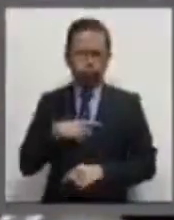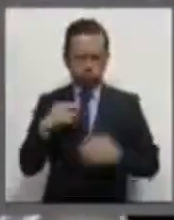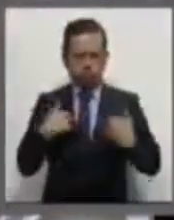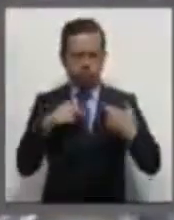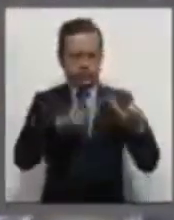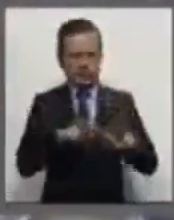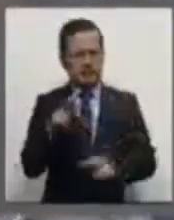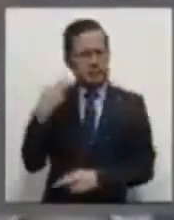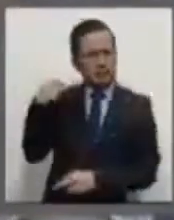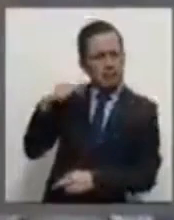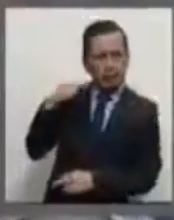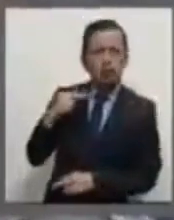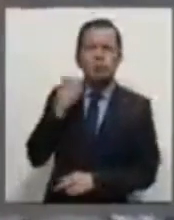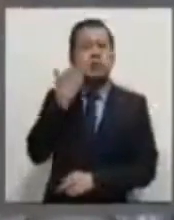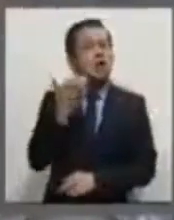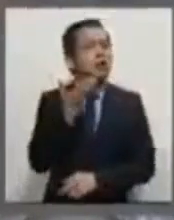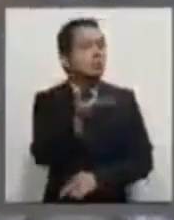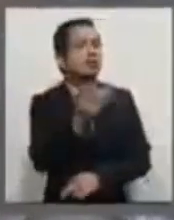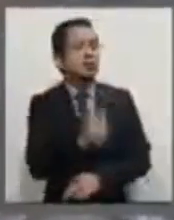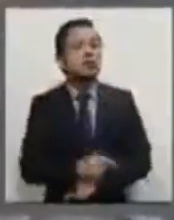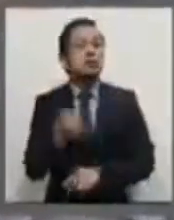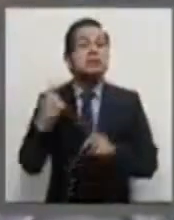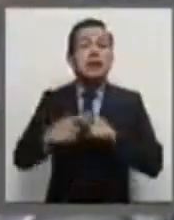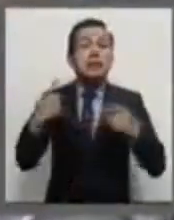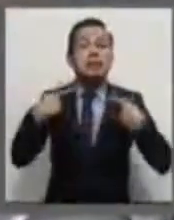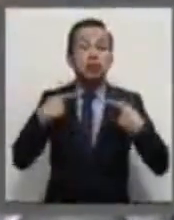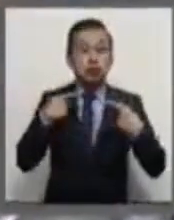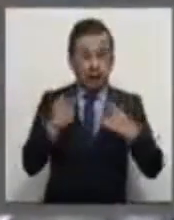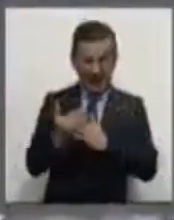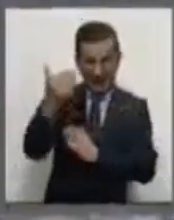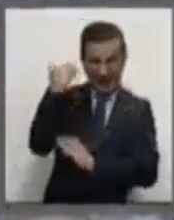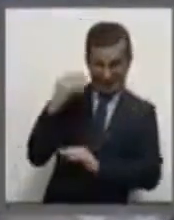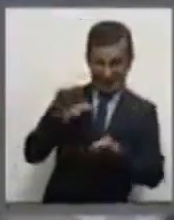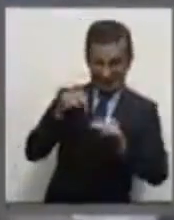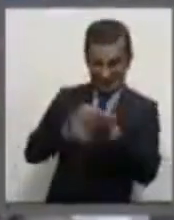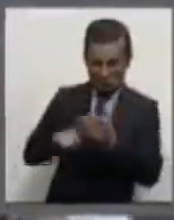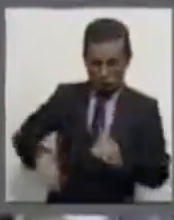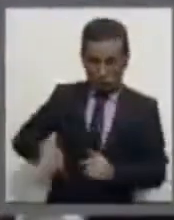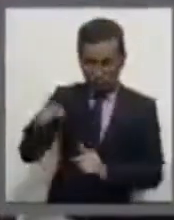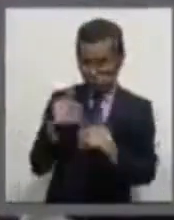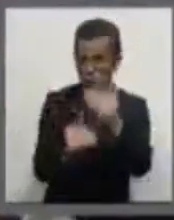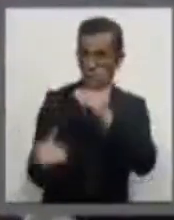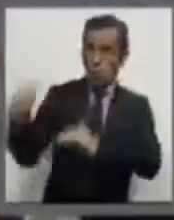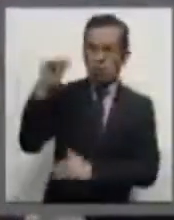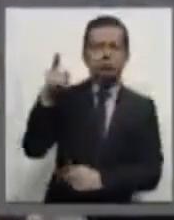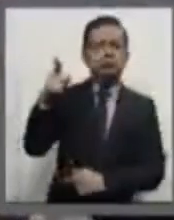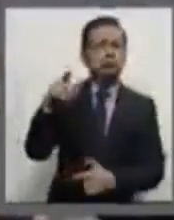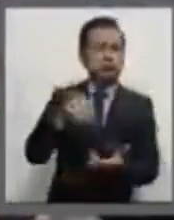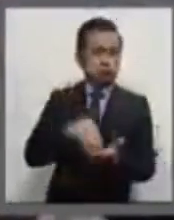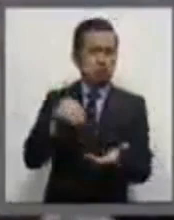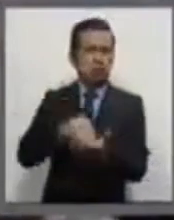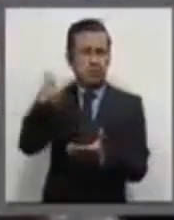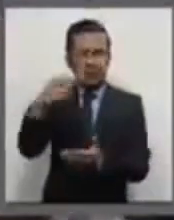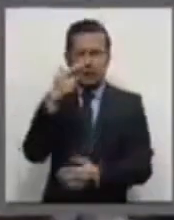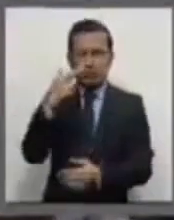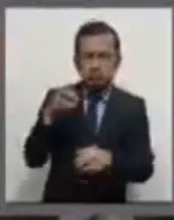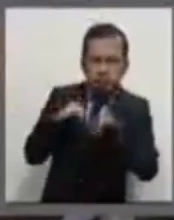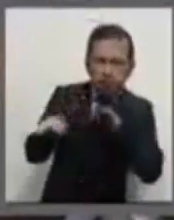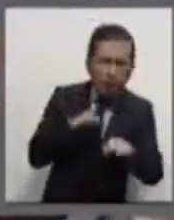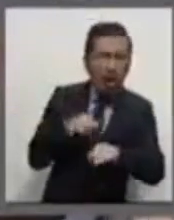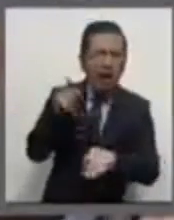funcionarios de primer nivel que estuvieron involucrados en estos hechos. Algunos de ellos continúan al frente de